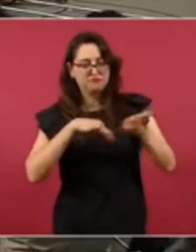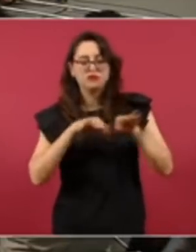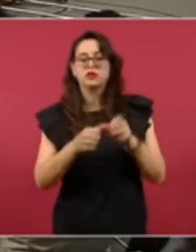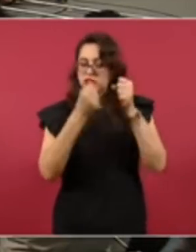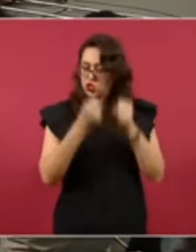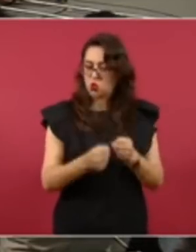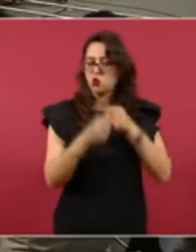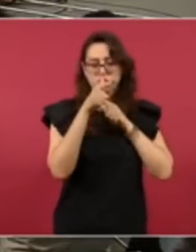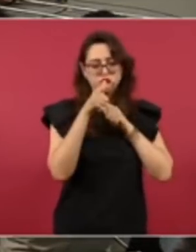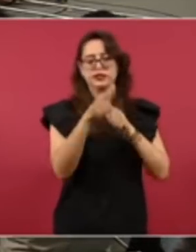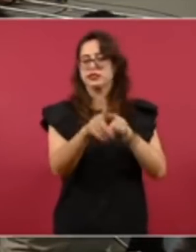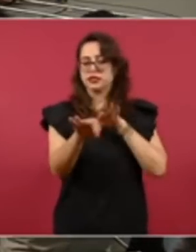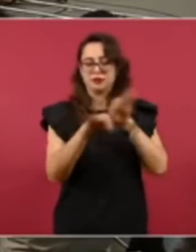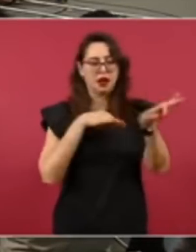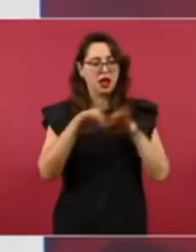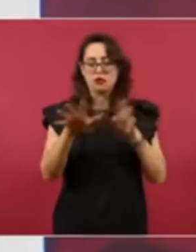del banco.